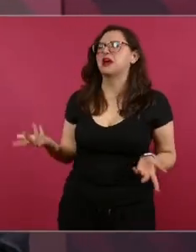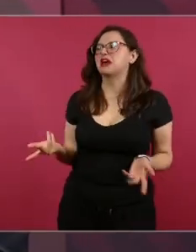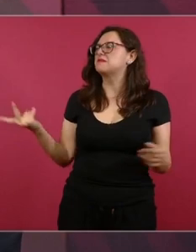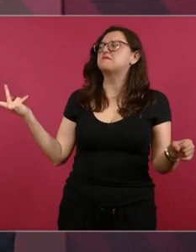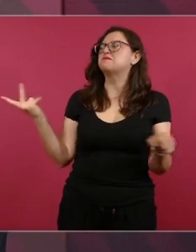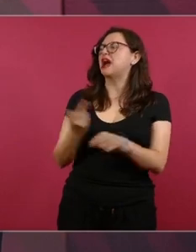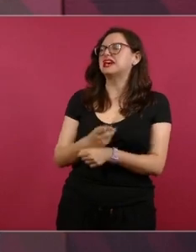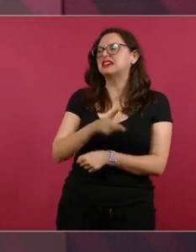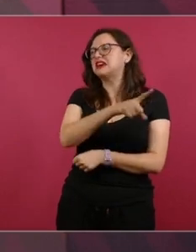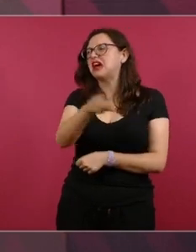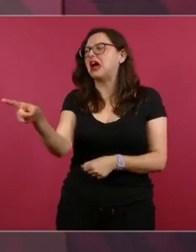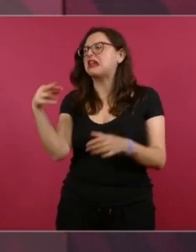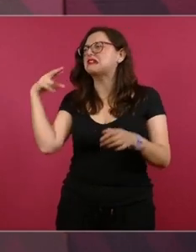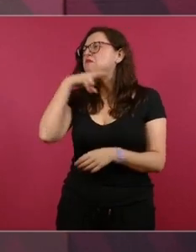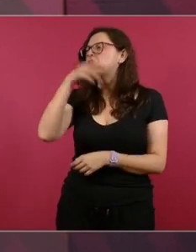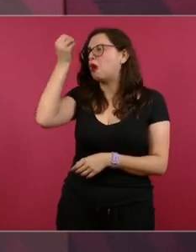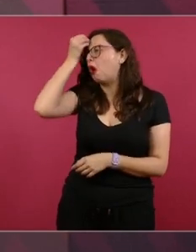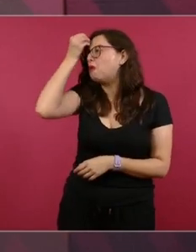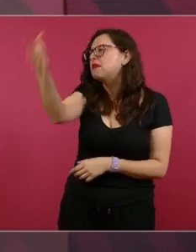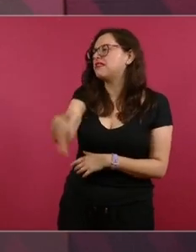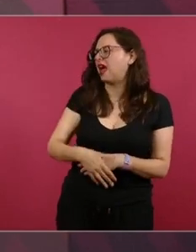un día antes de la elección del 2006,